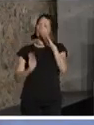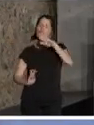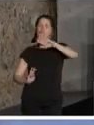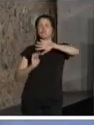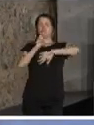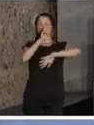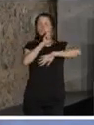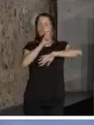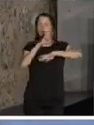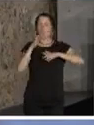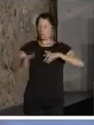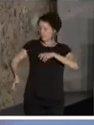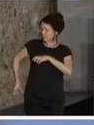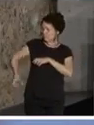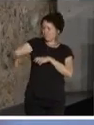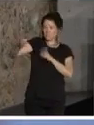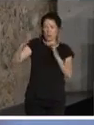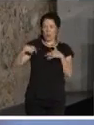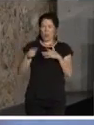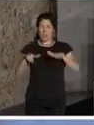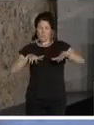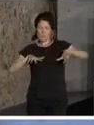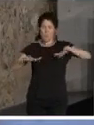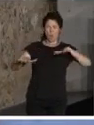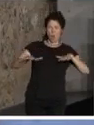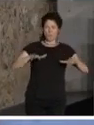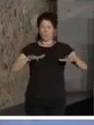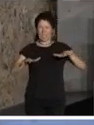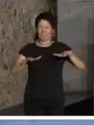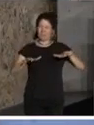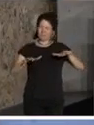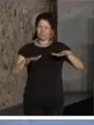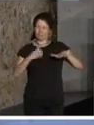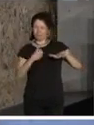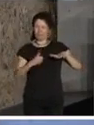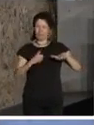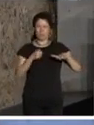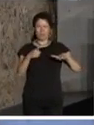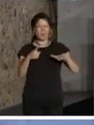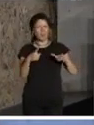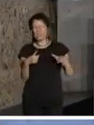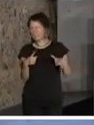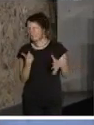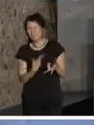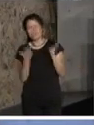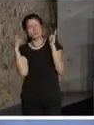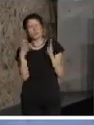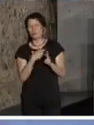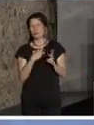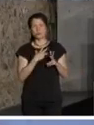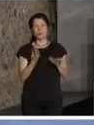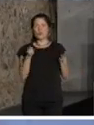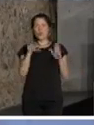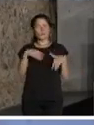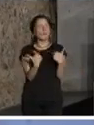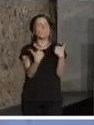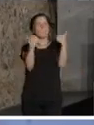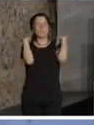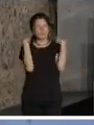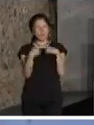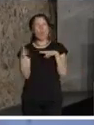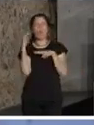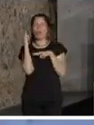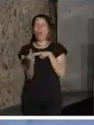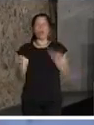porque allí no había barandilla y tenía problemas de movilidad Esto no se puede consentir tiene responsables